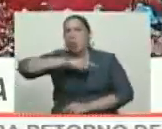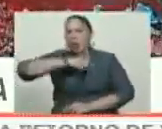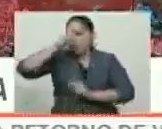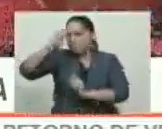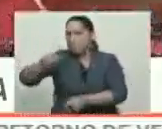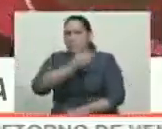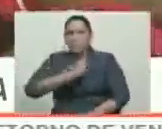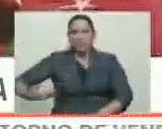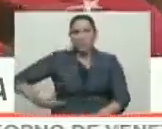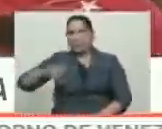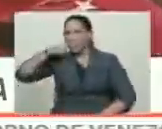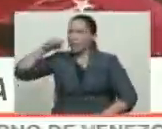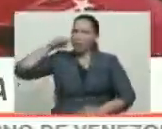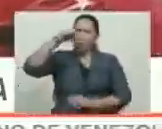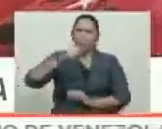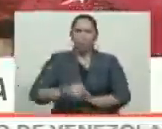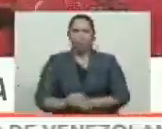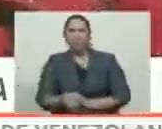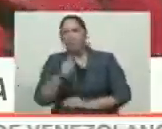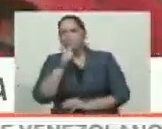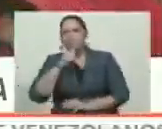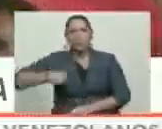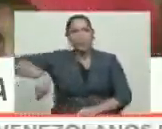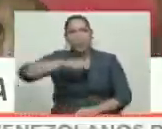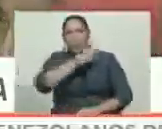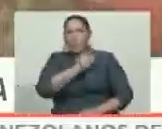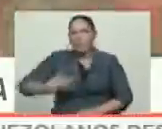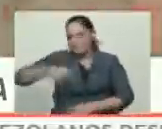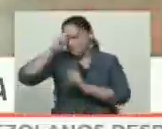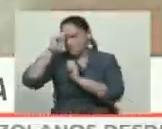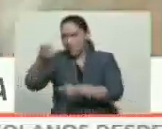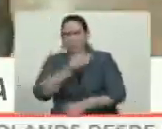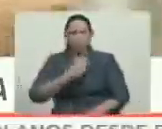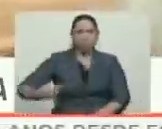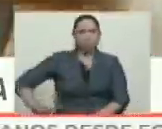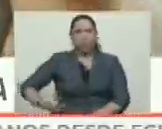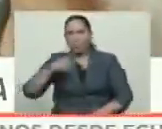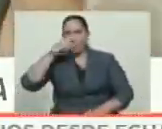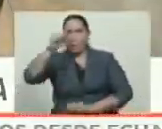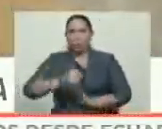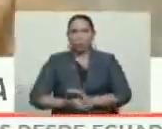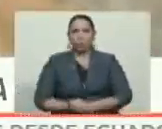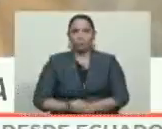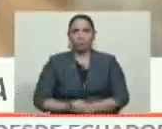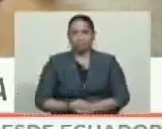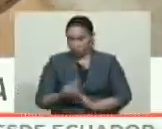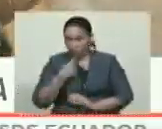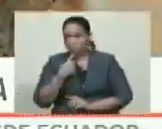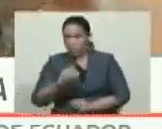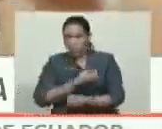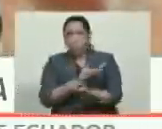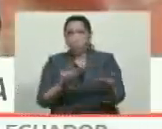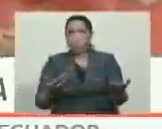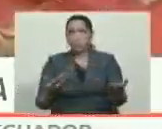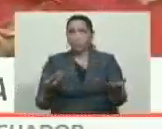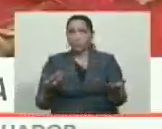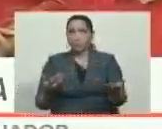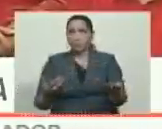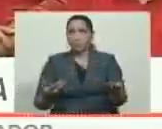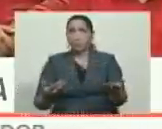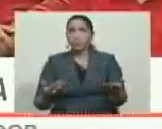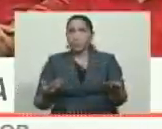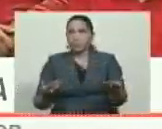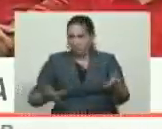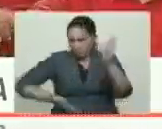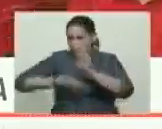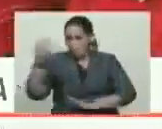presidente? ¿Quién es nuestro presidente? Les voy a decir algo. Vénganse para Miraflores que aquí los